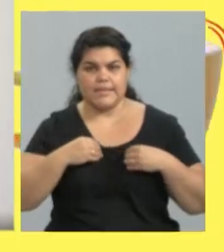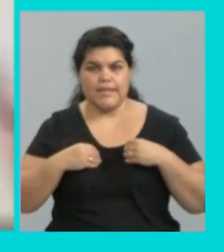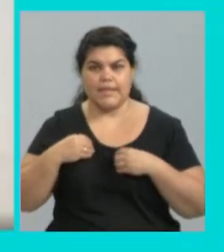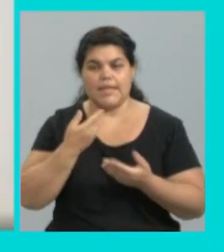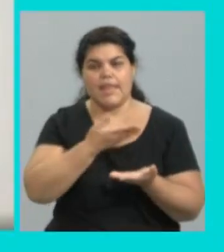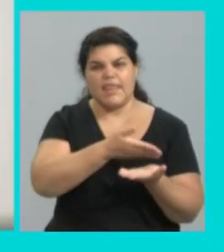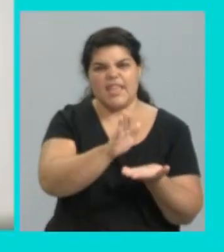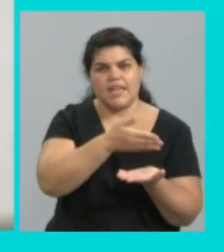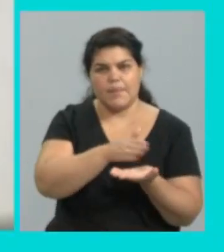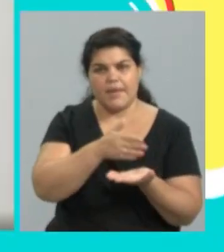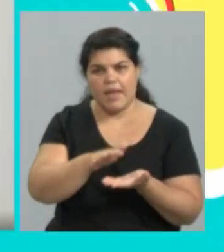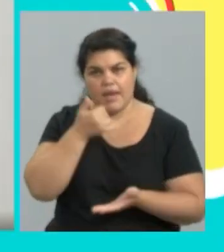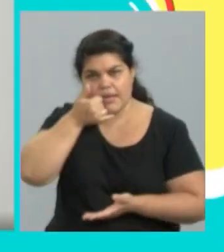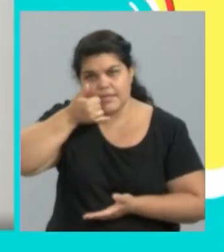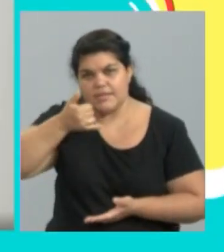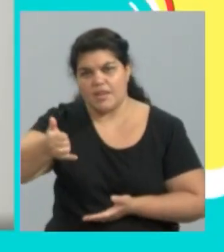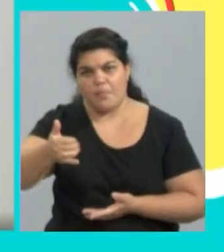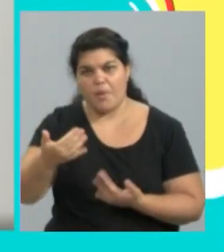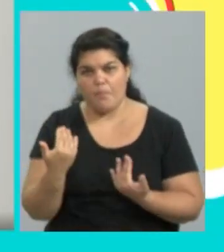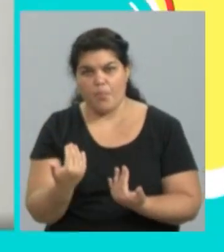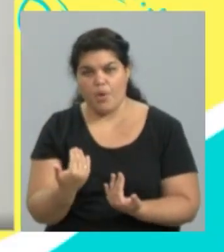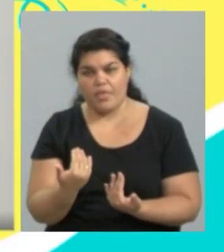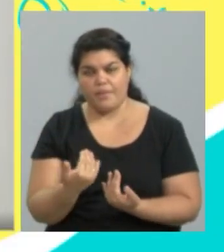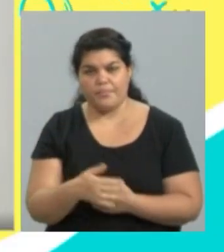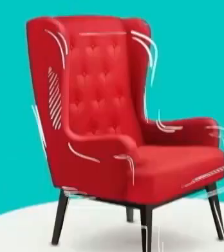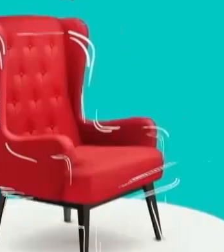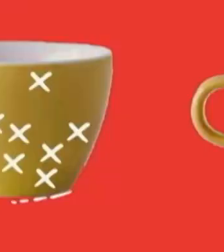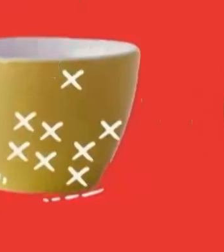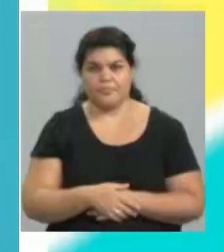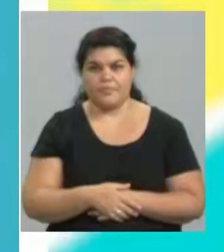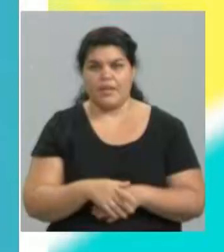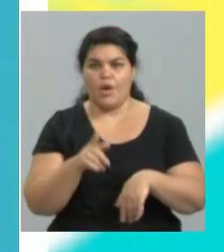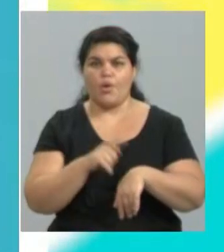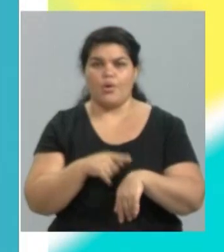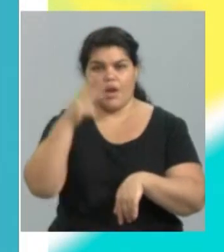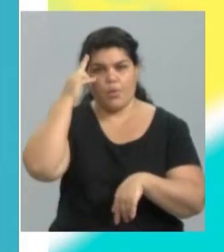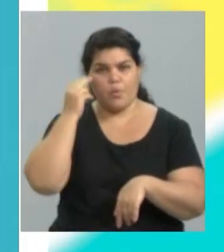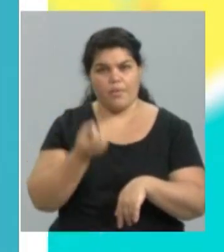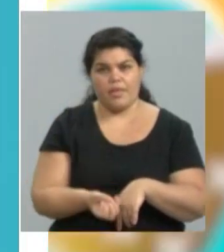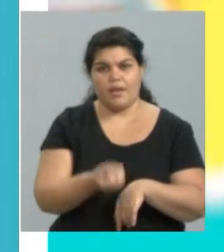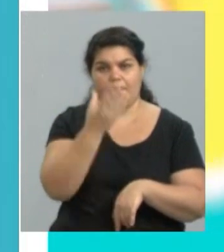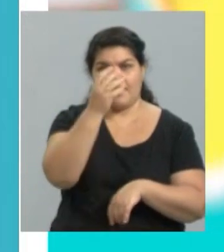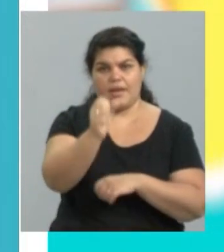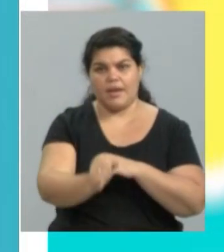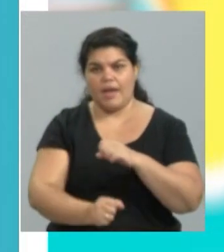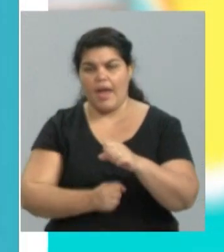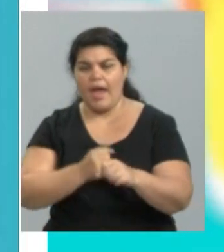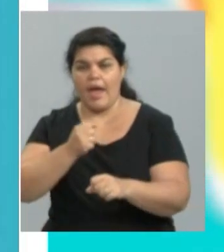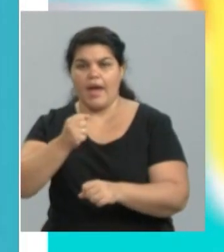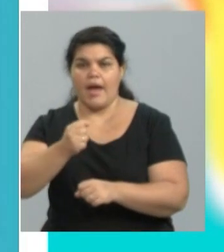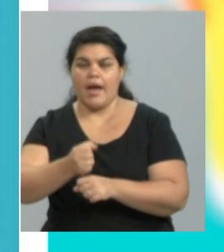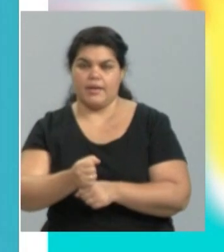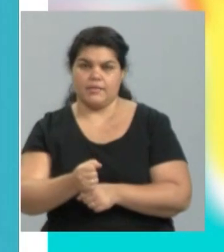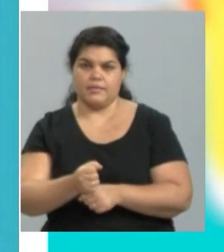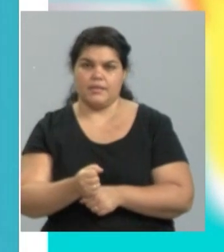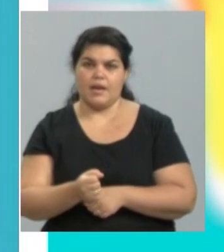de discriminación, ¿no? A partir de las 9 de la mañana funciona y finaliza el horario de atención